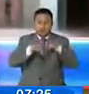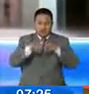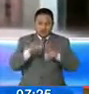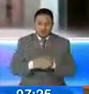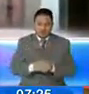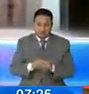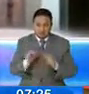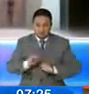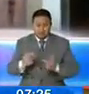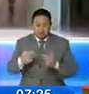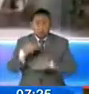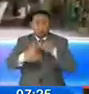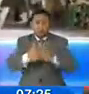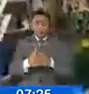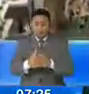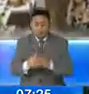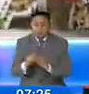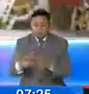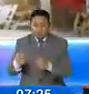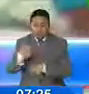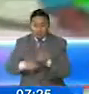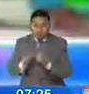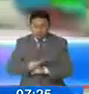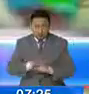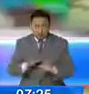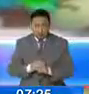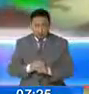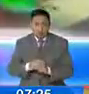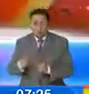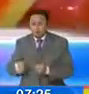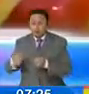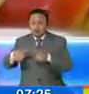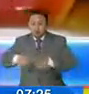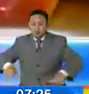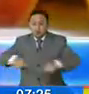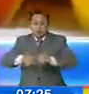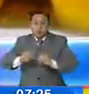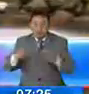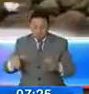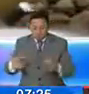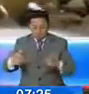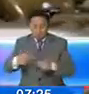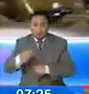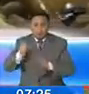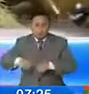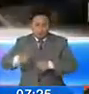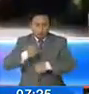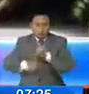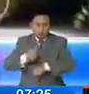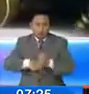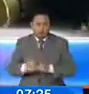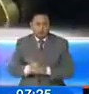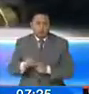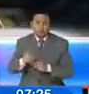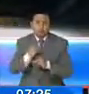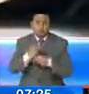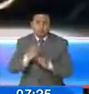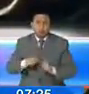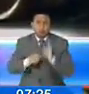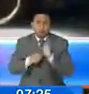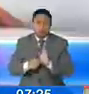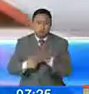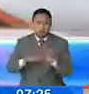Y posteriormente, si no tienen dónde vender, se les da el espacio o el mercado para que ellos puedan comercializar o puedan dar a conocer su producto